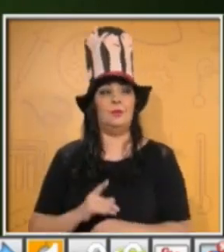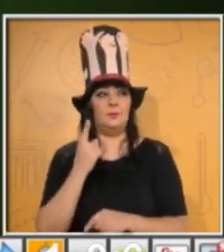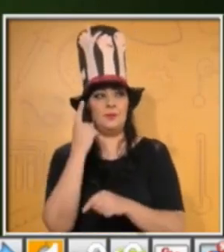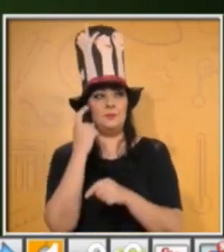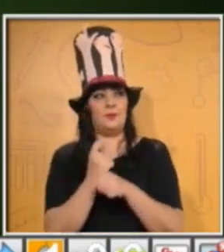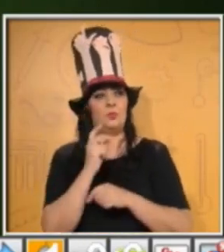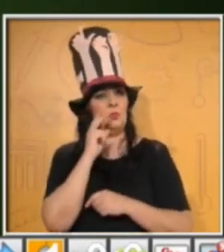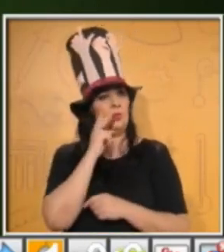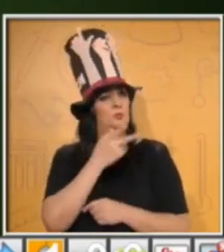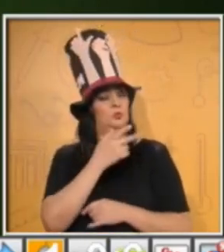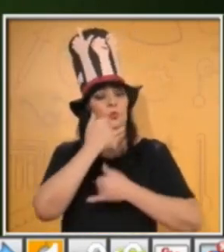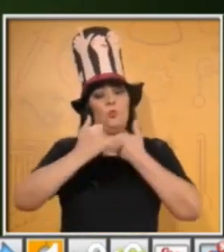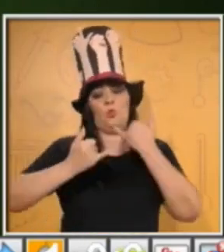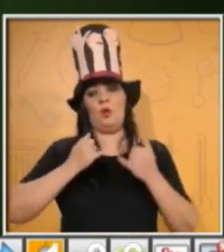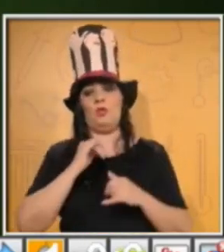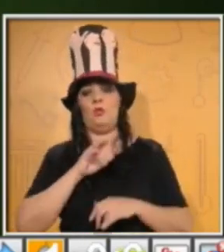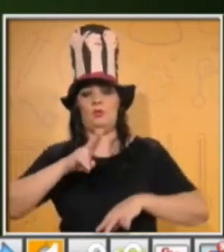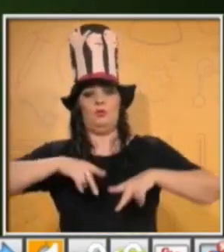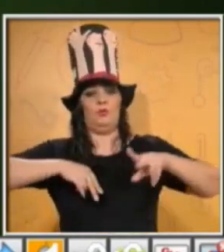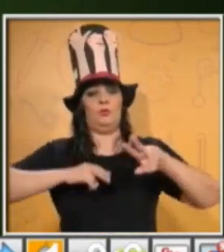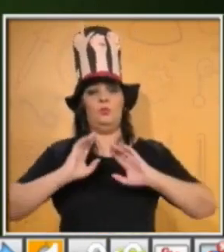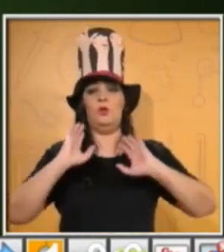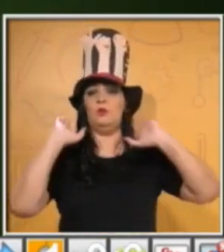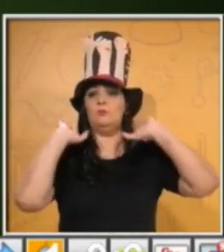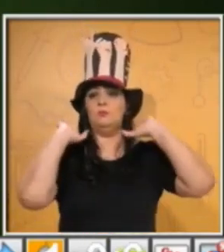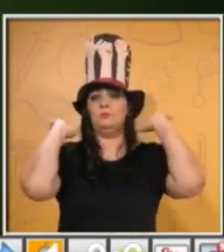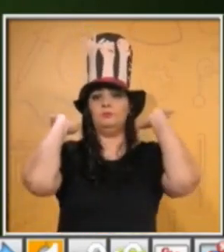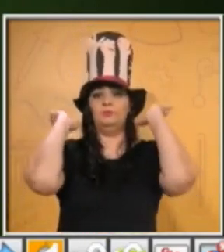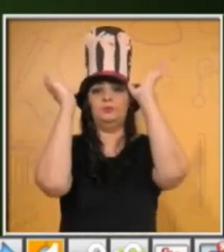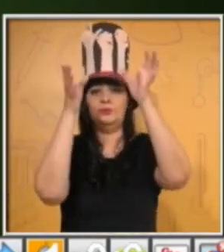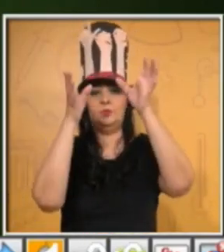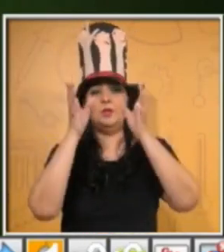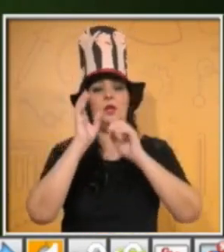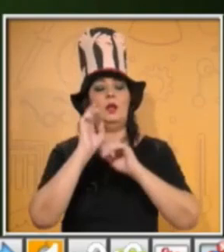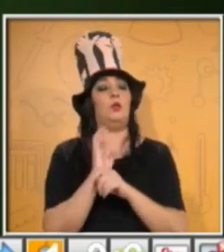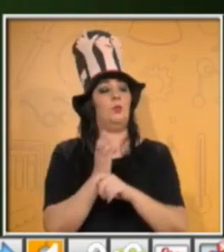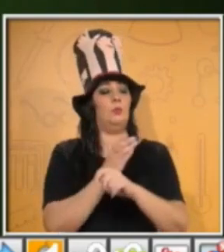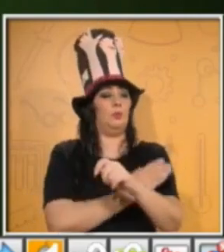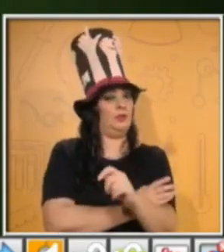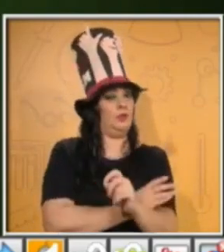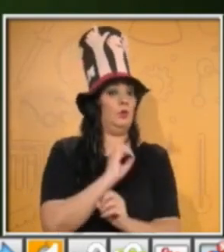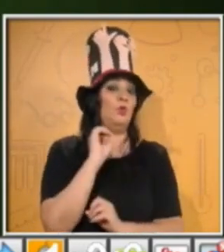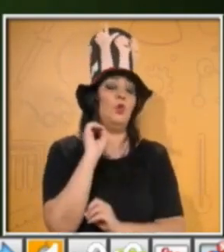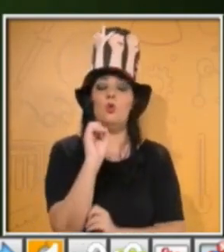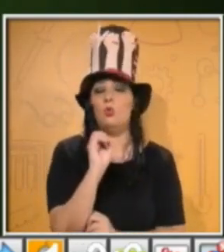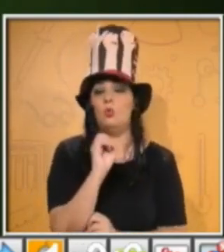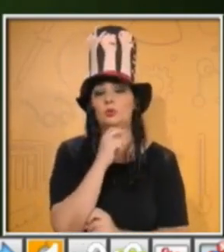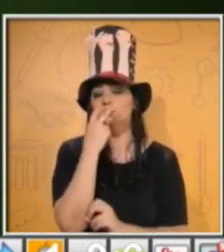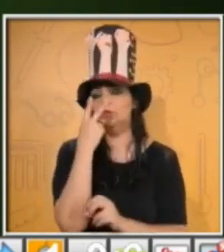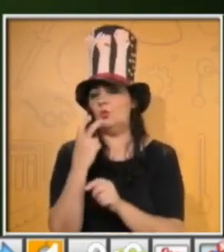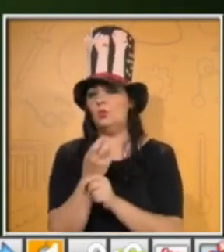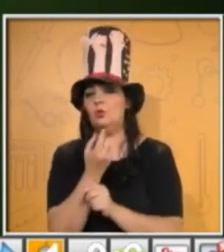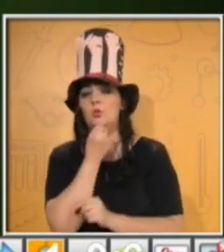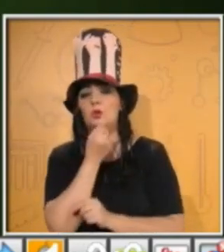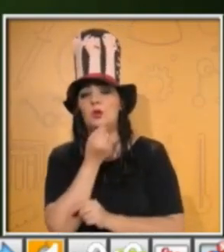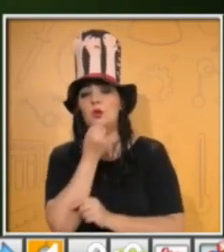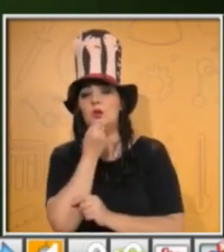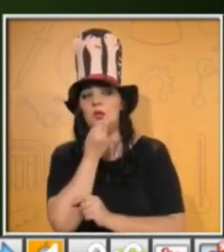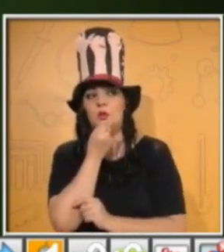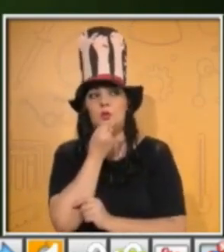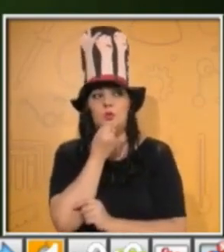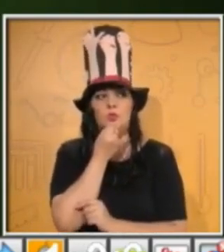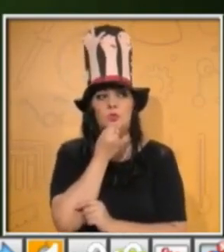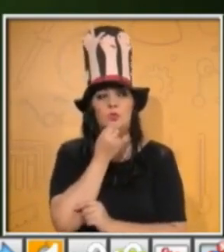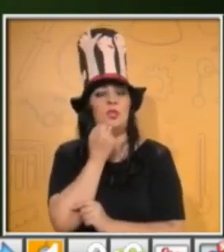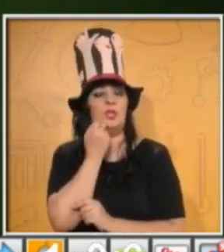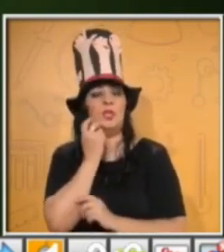futbolista donde va a aventar un balón hacia su compañero. O bien, En la segunda se ve un niño donde está